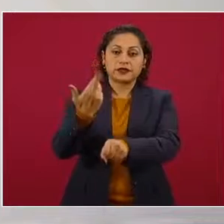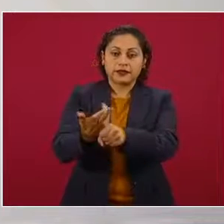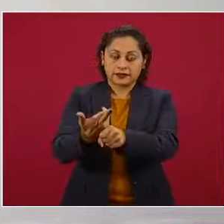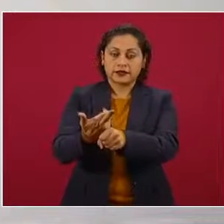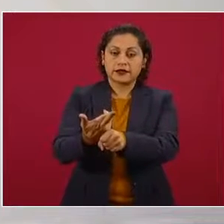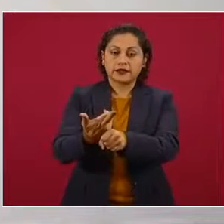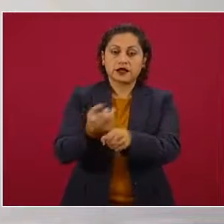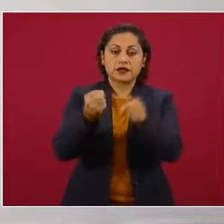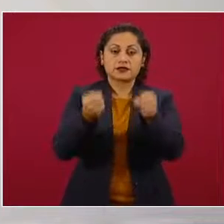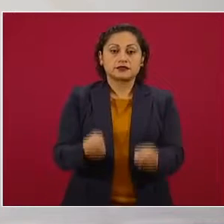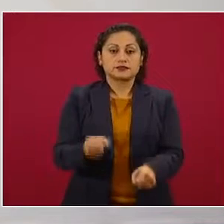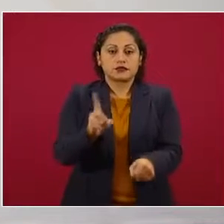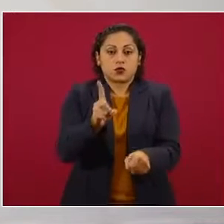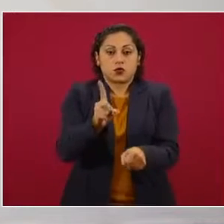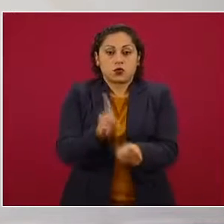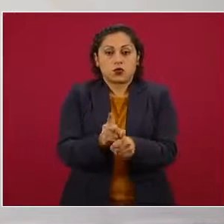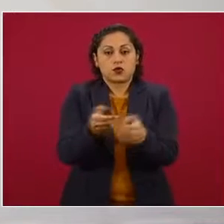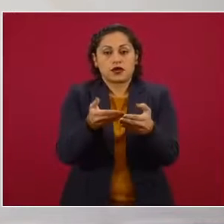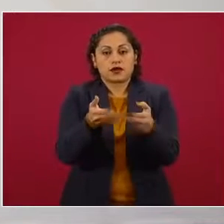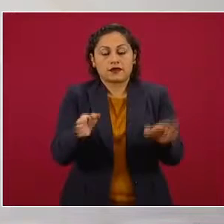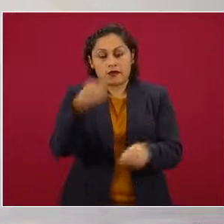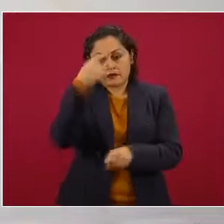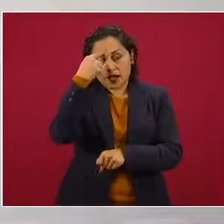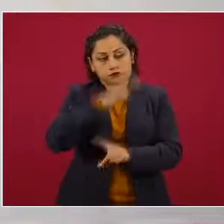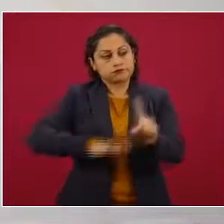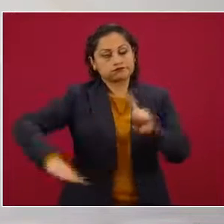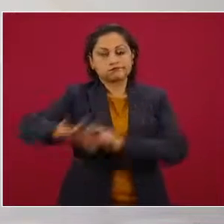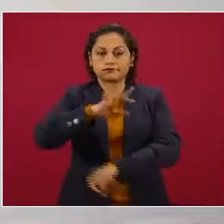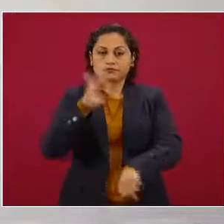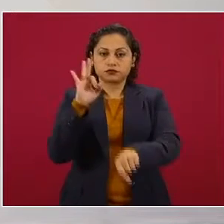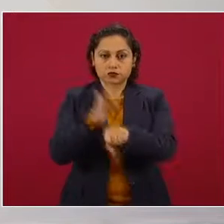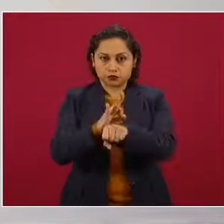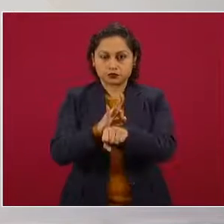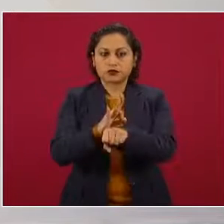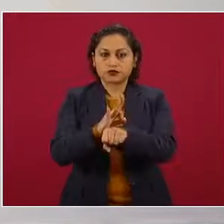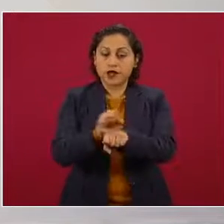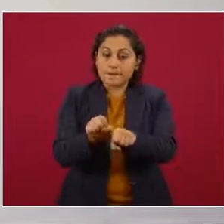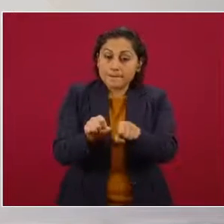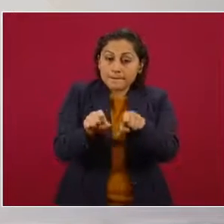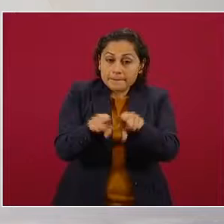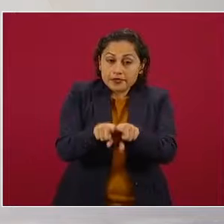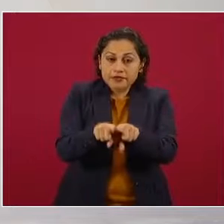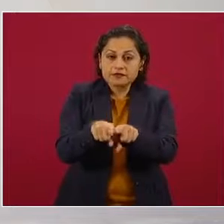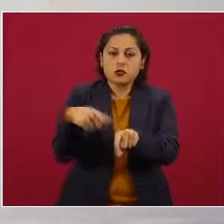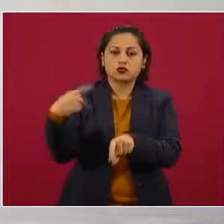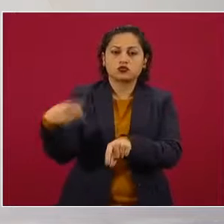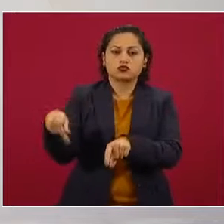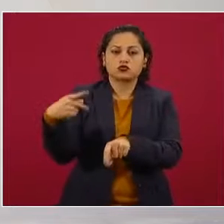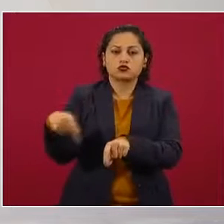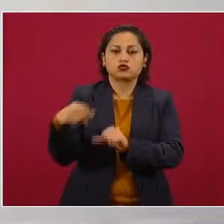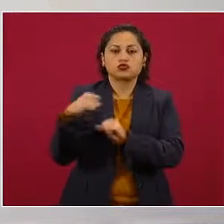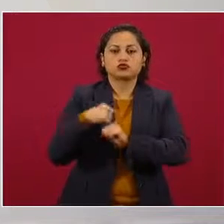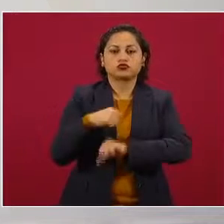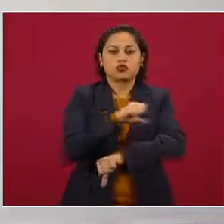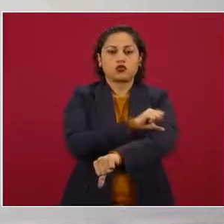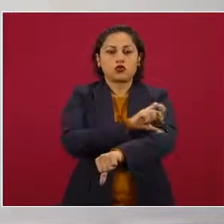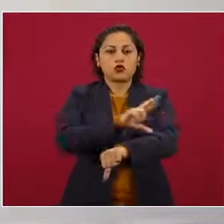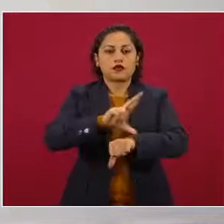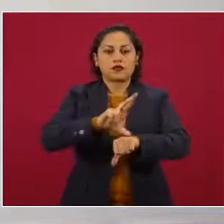Pública y Protección Ciudadana y al mismo tiempo coordinadora del